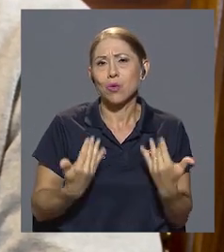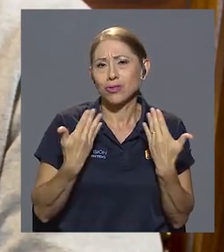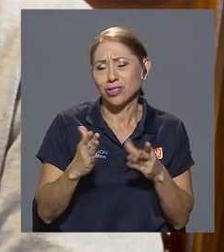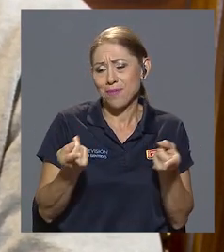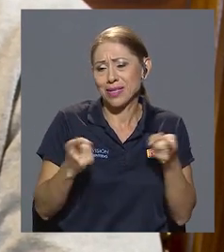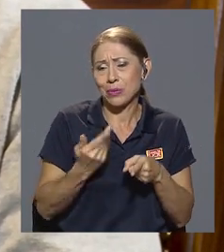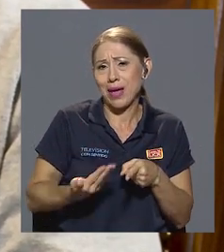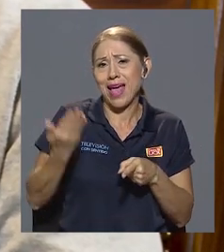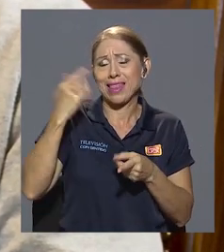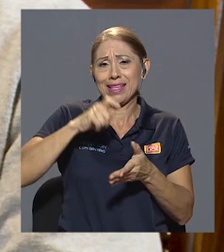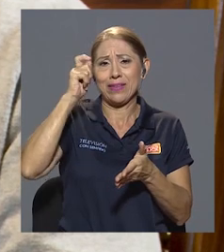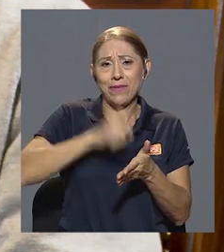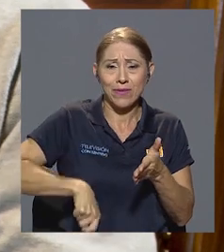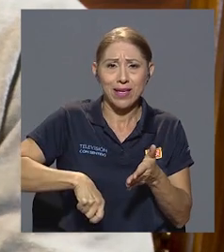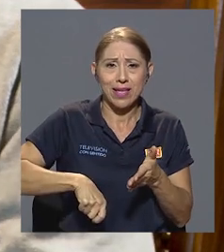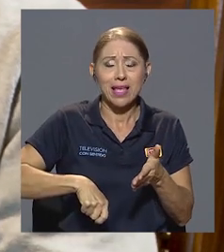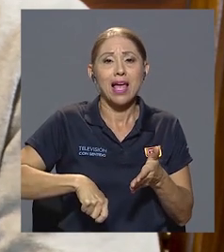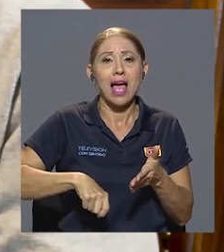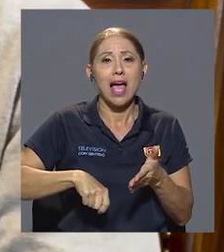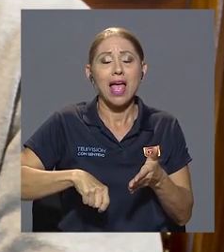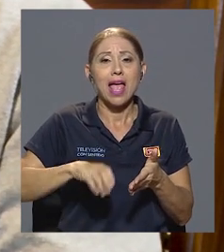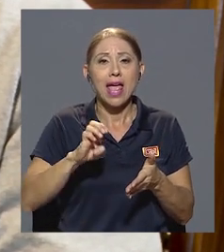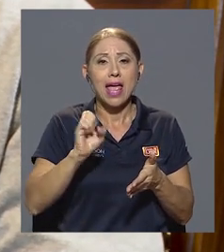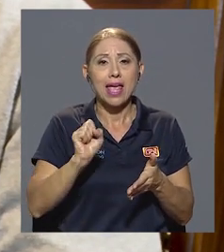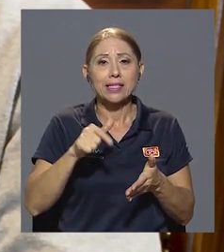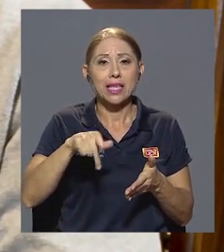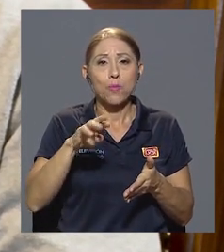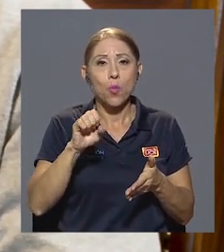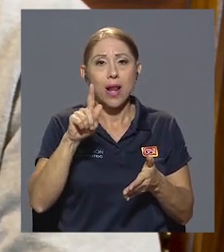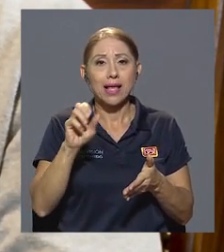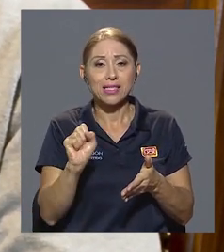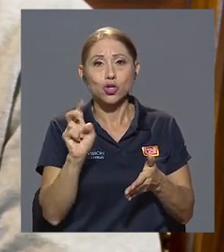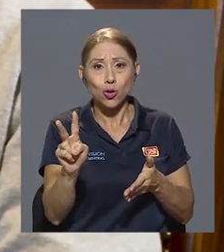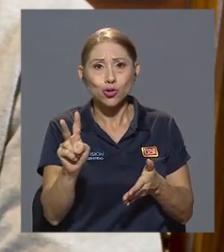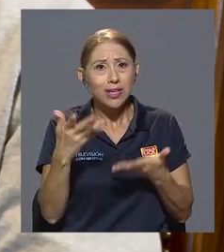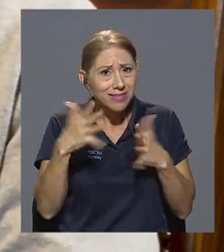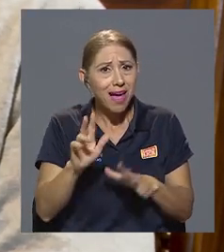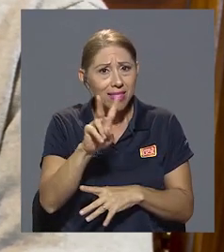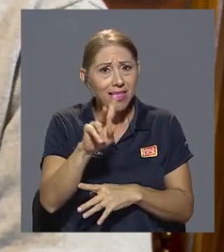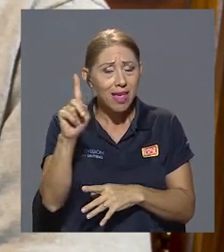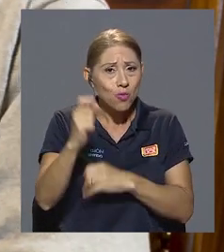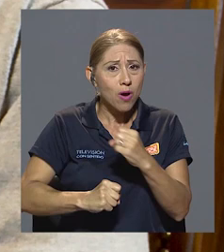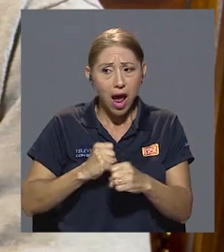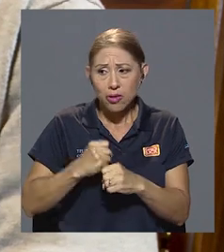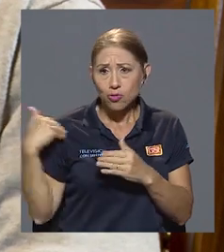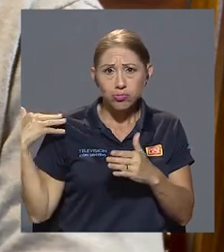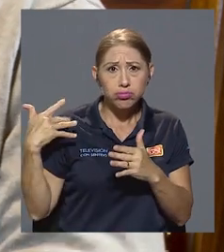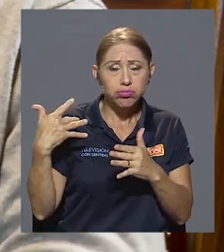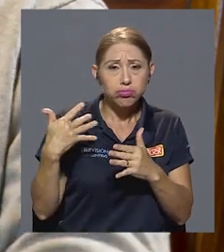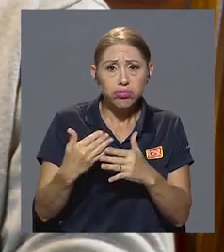de los acuerdos de esquipulas 2 a 31 años de los acuerdos de esquipulas 2 no